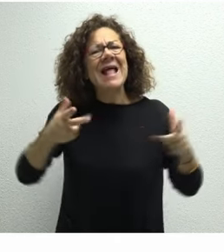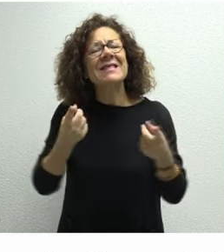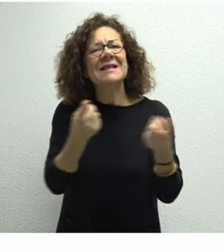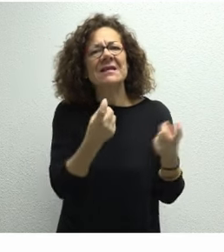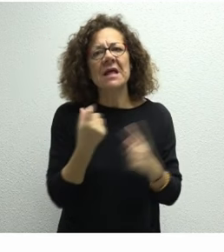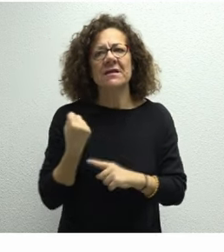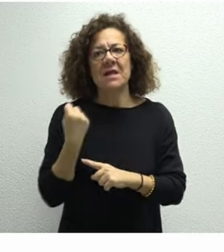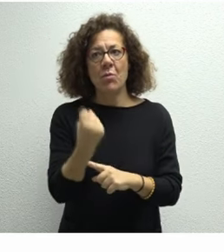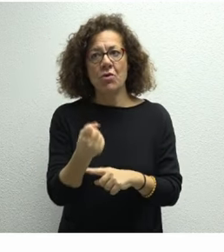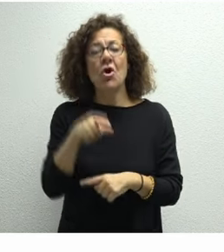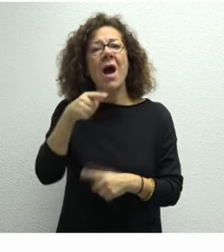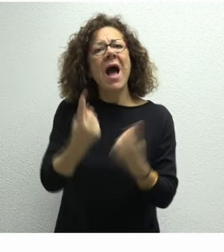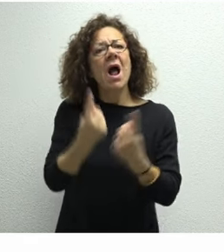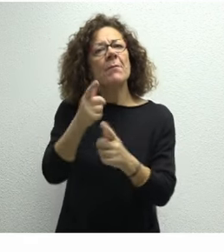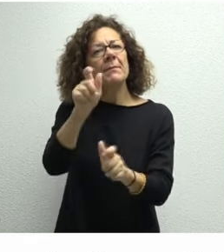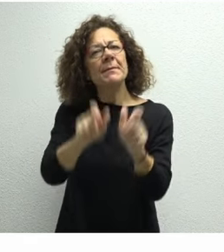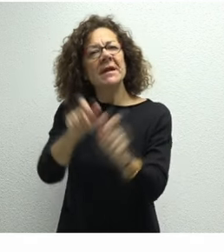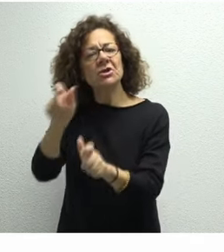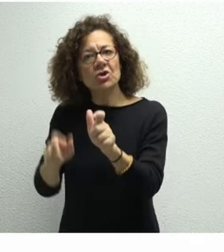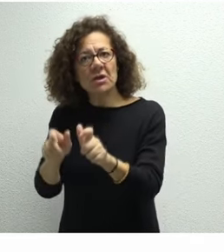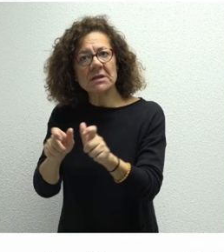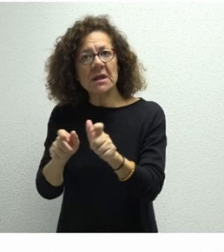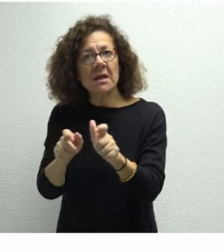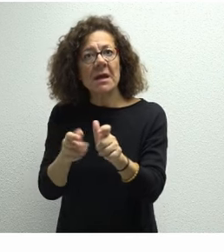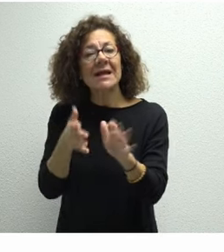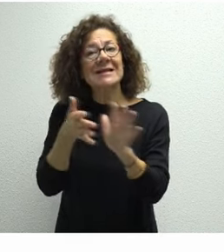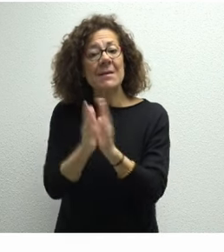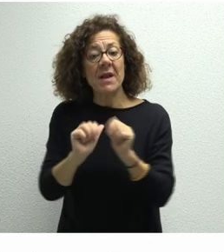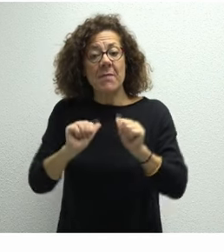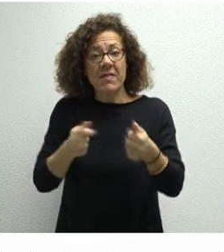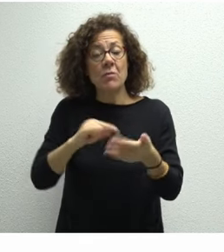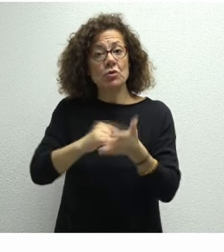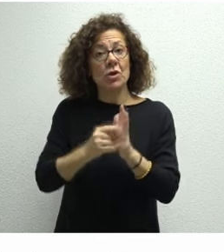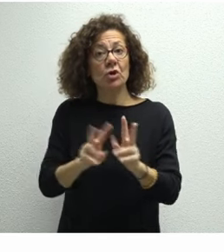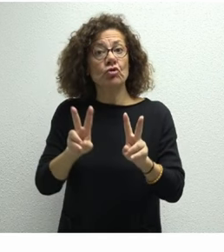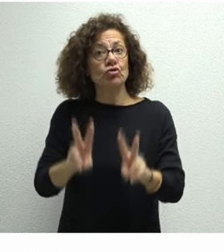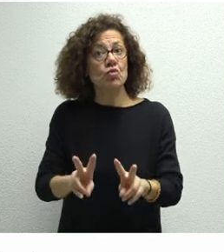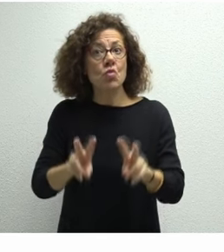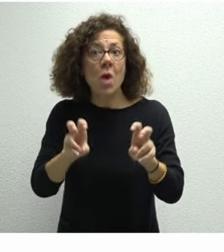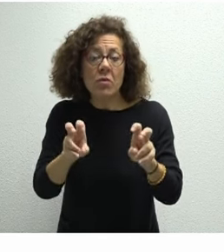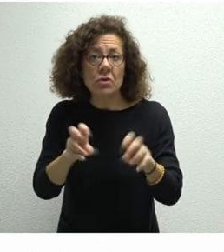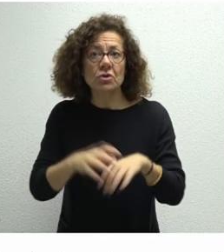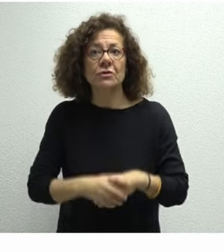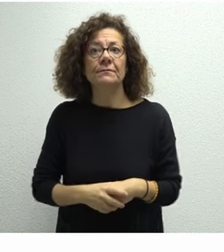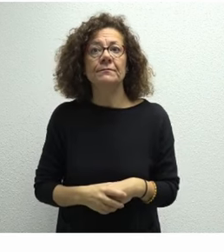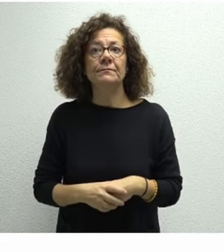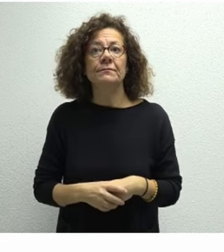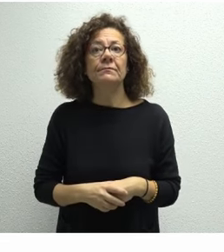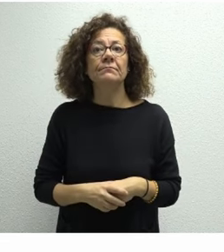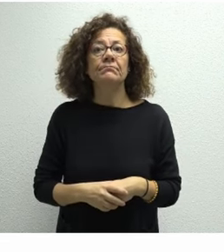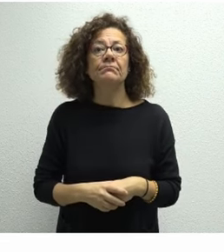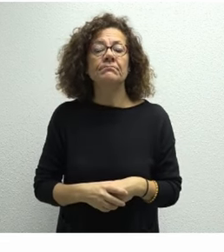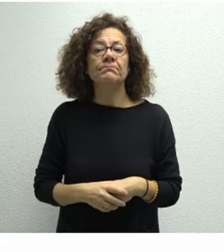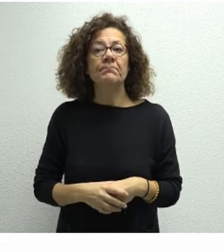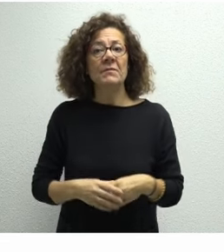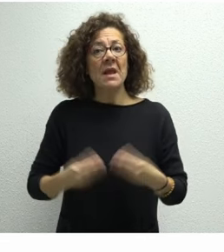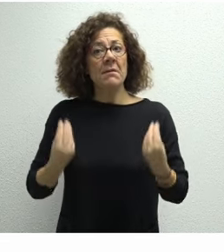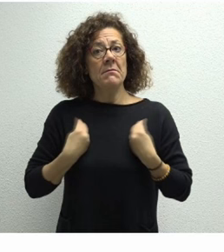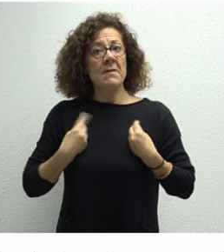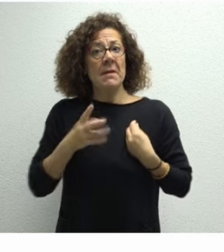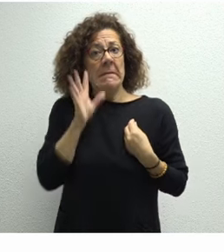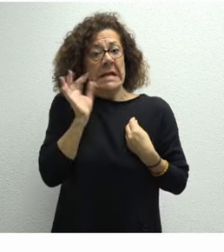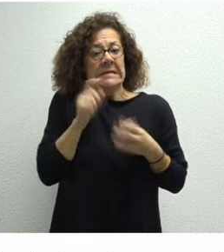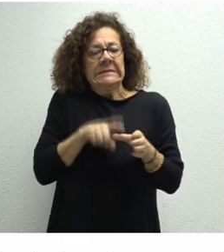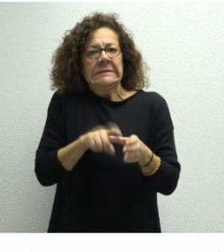de aquellas personas que cada vez que iniciamos proyectos nuevos eh viven el riesgo de quedarse